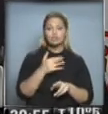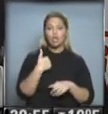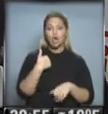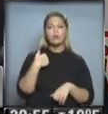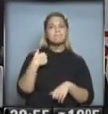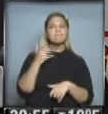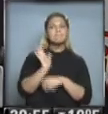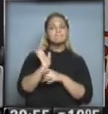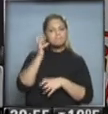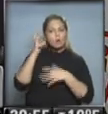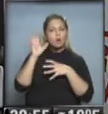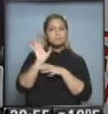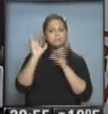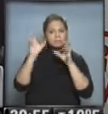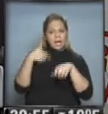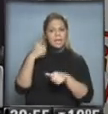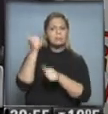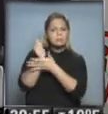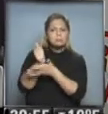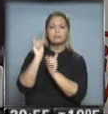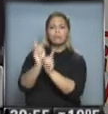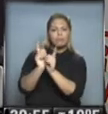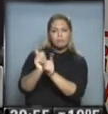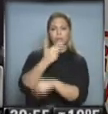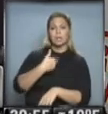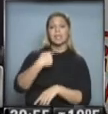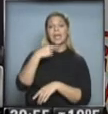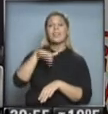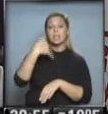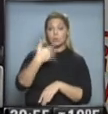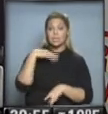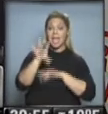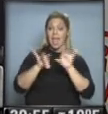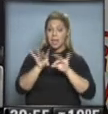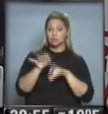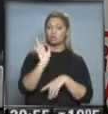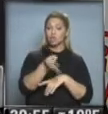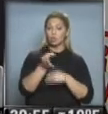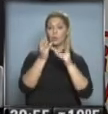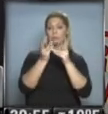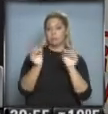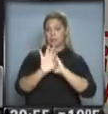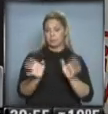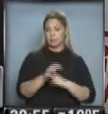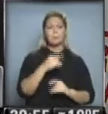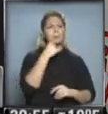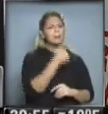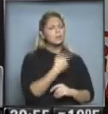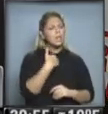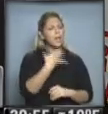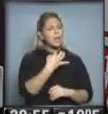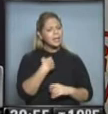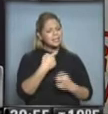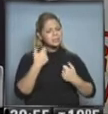quede definitivamente alejado luego de las elecciones del mes de octubre este año tiene sentido hacer una